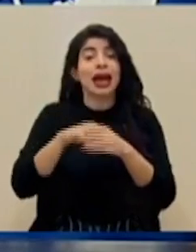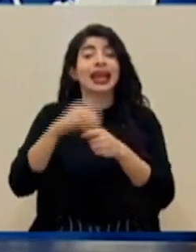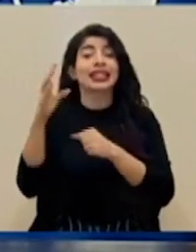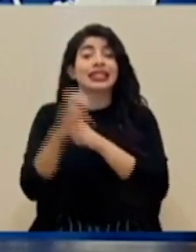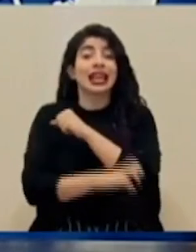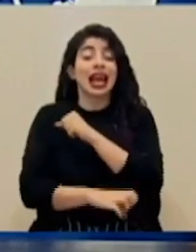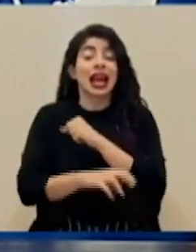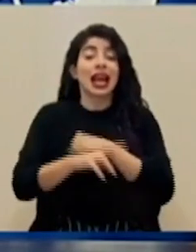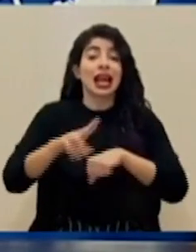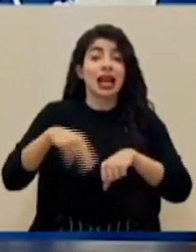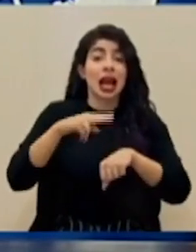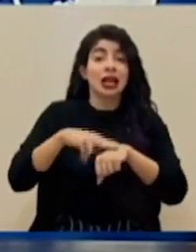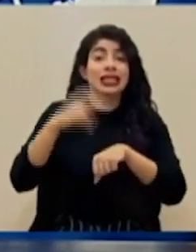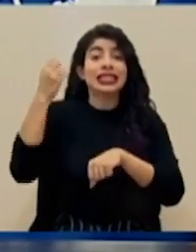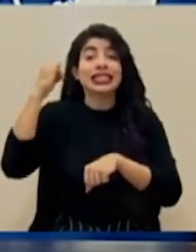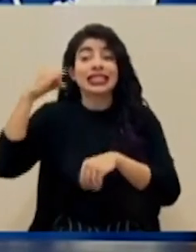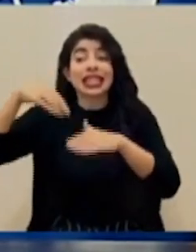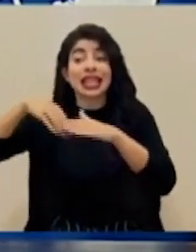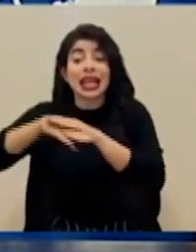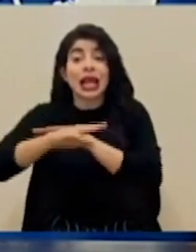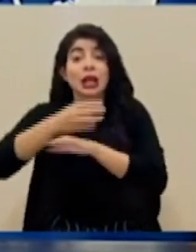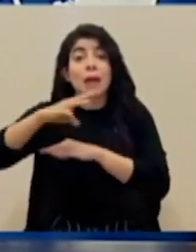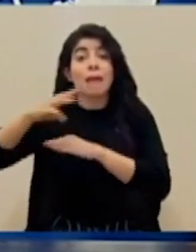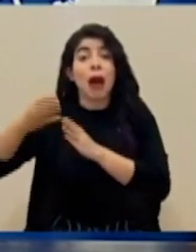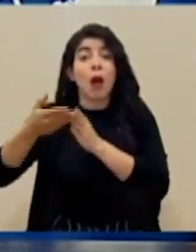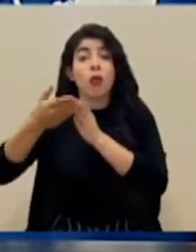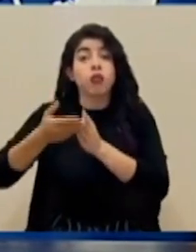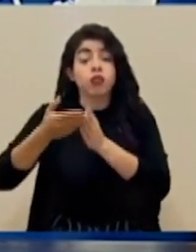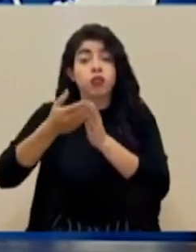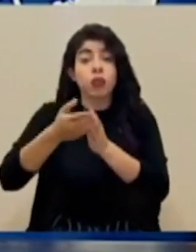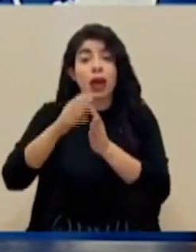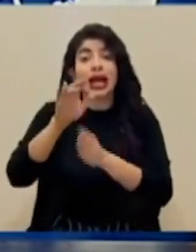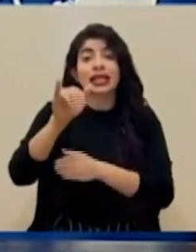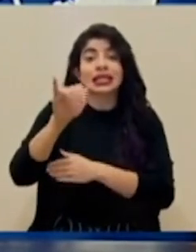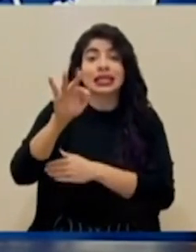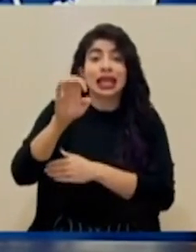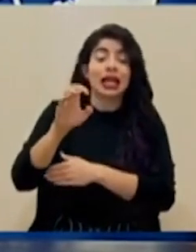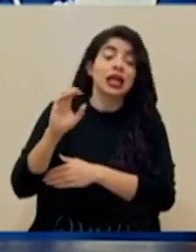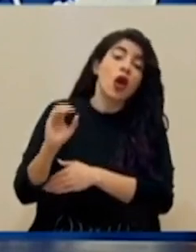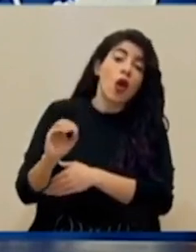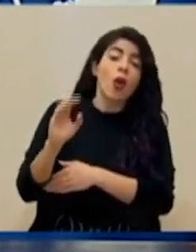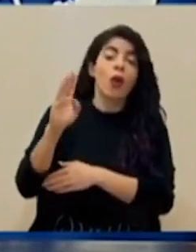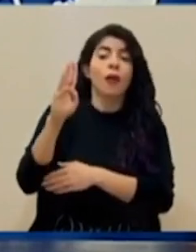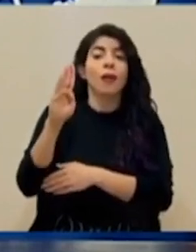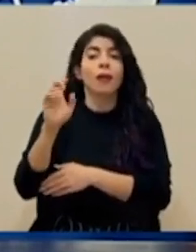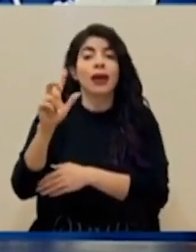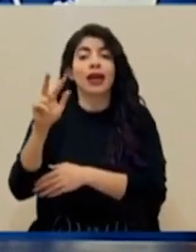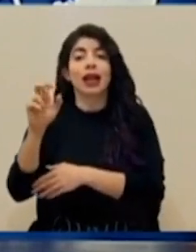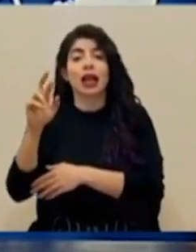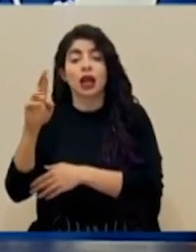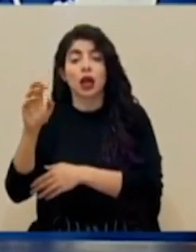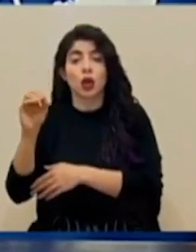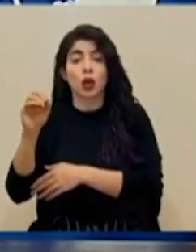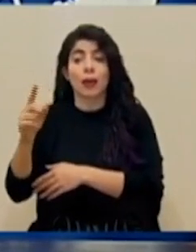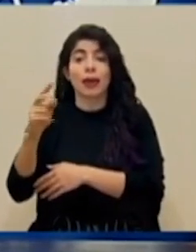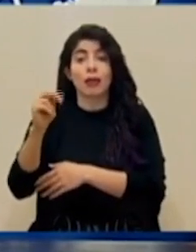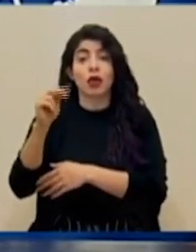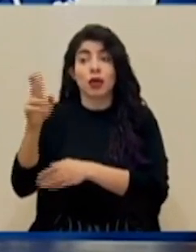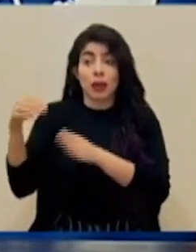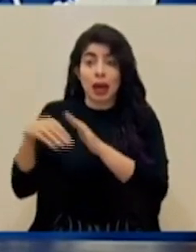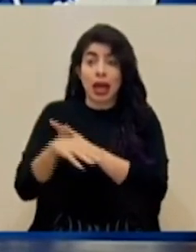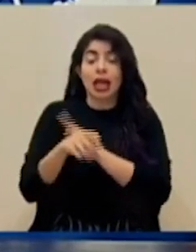nacionales ingresando por las fronteras marítimas en yates o veleros a partir del 1 de